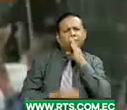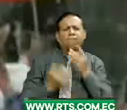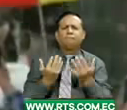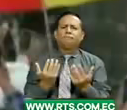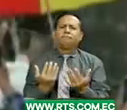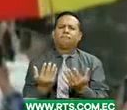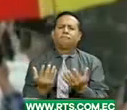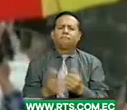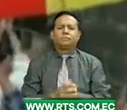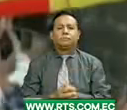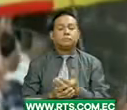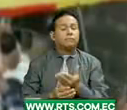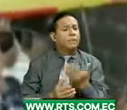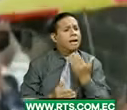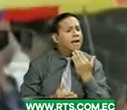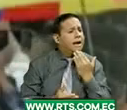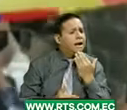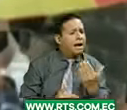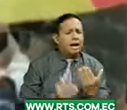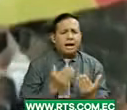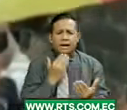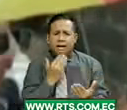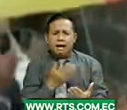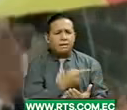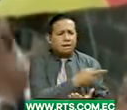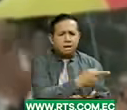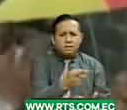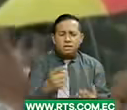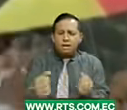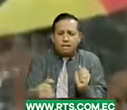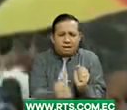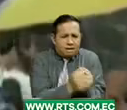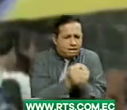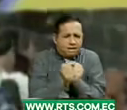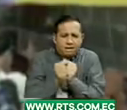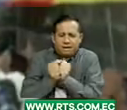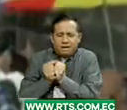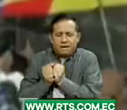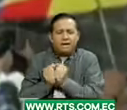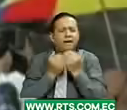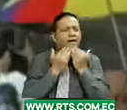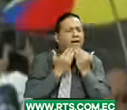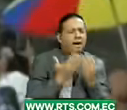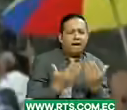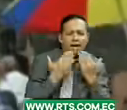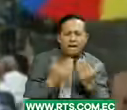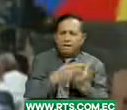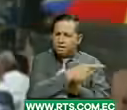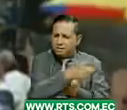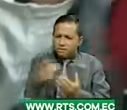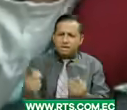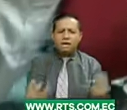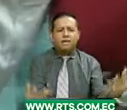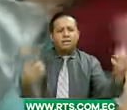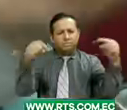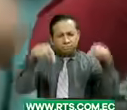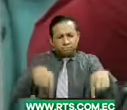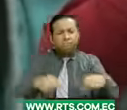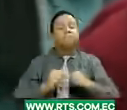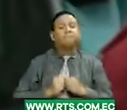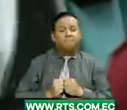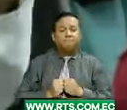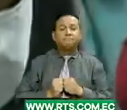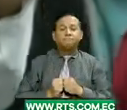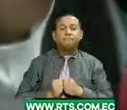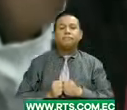Muchas gracias, gracias por venir a acompañarnos. Gracias por estar aquí presentes. ¿Cómo